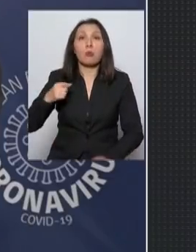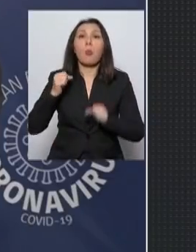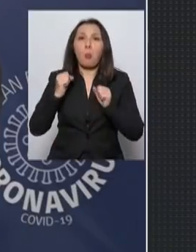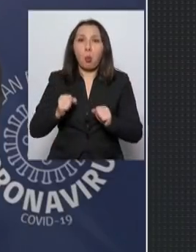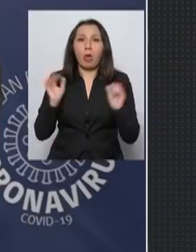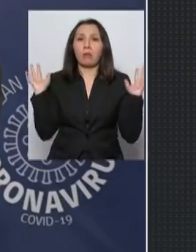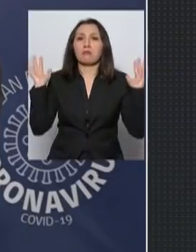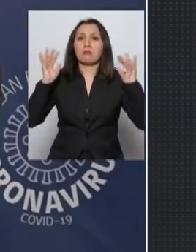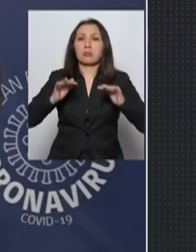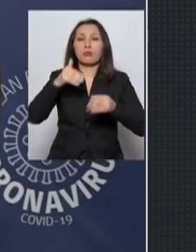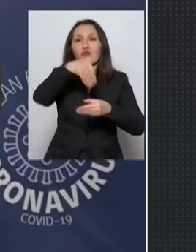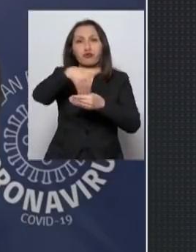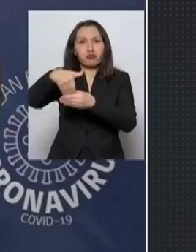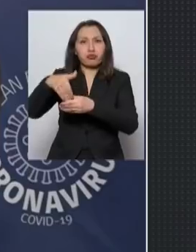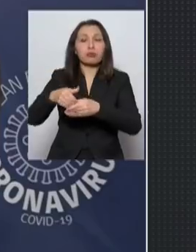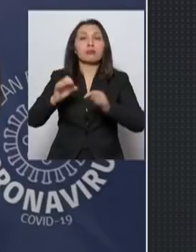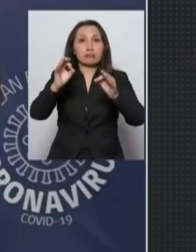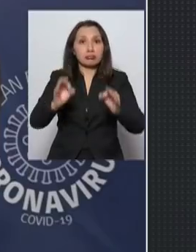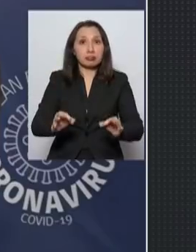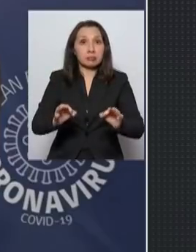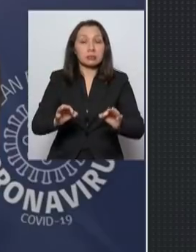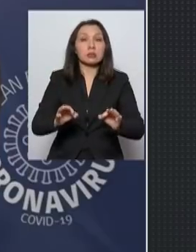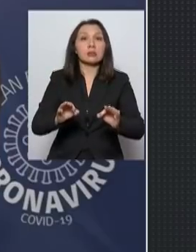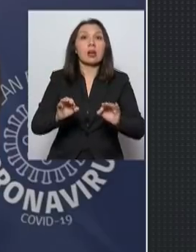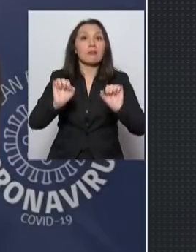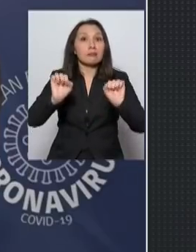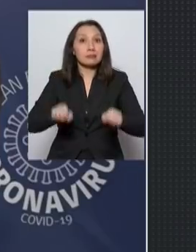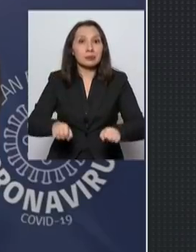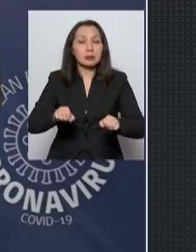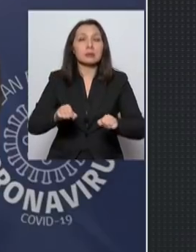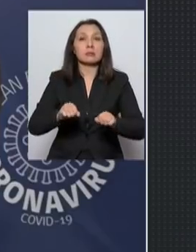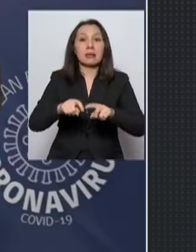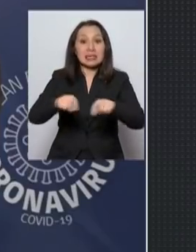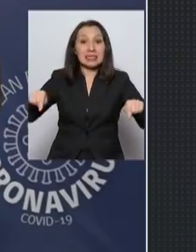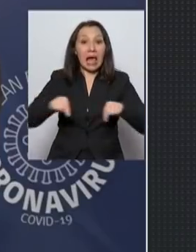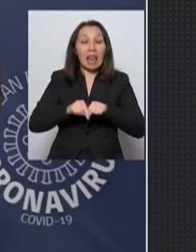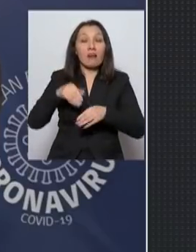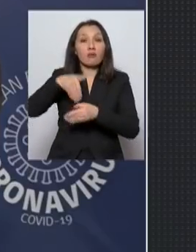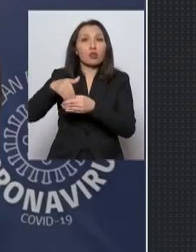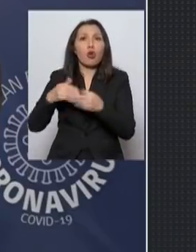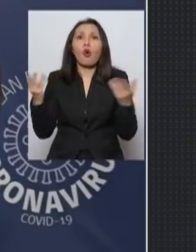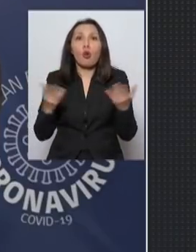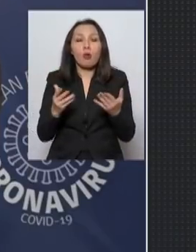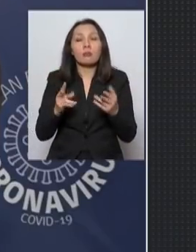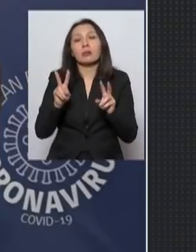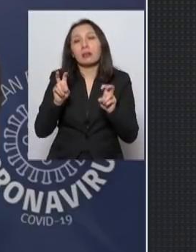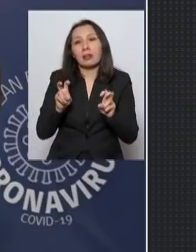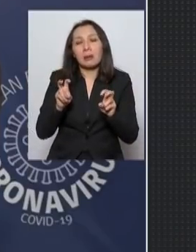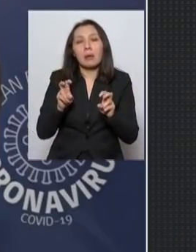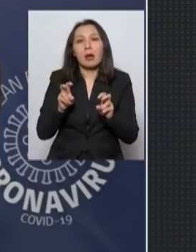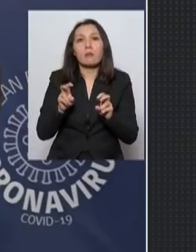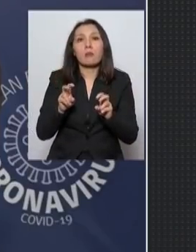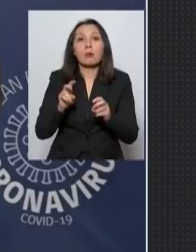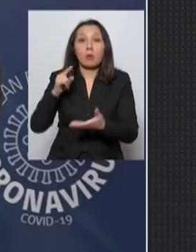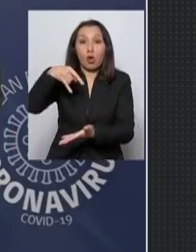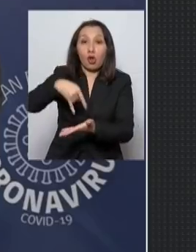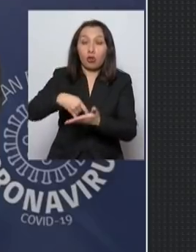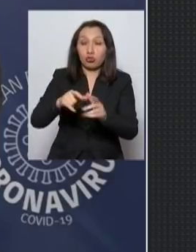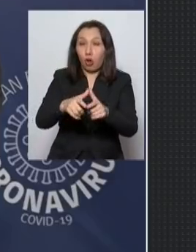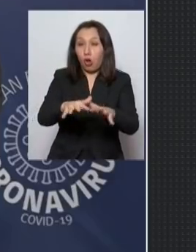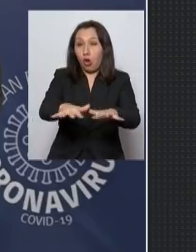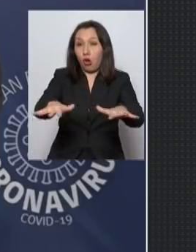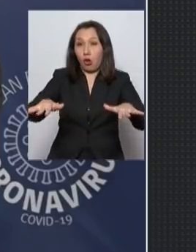quórum para sesiones de comisión o sesiones en sala, para qué hablar del Congreso Pleno, ¿no es